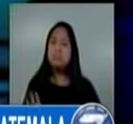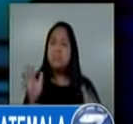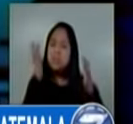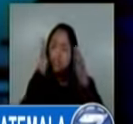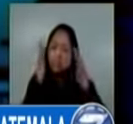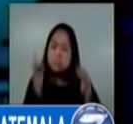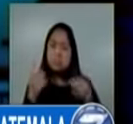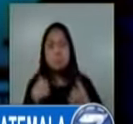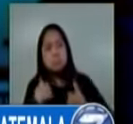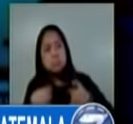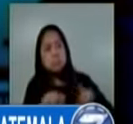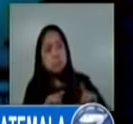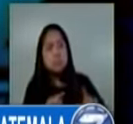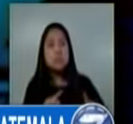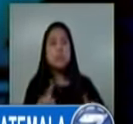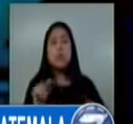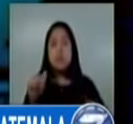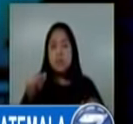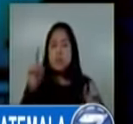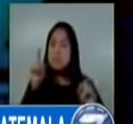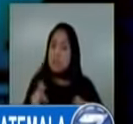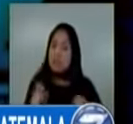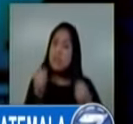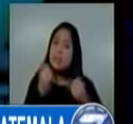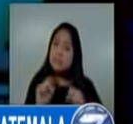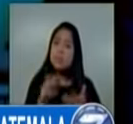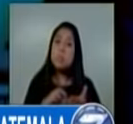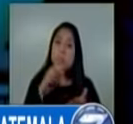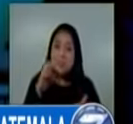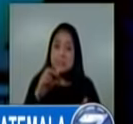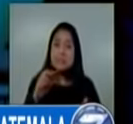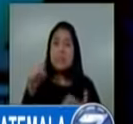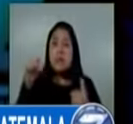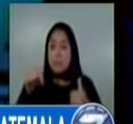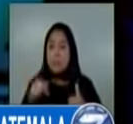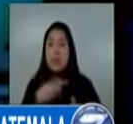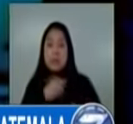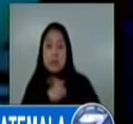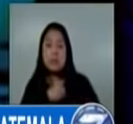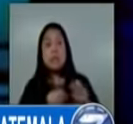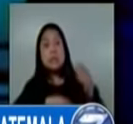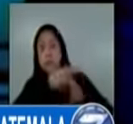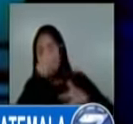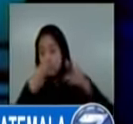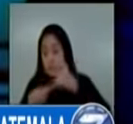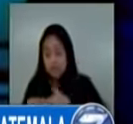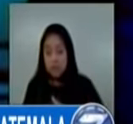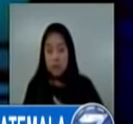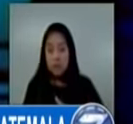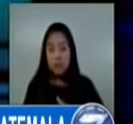construir un país al que puedan y quieran regresar y que no